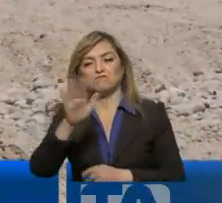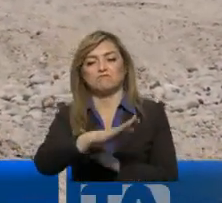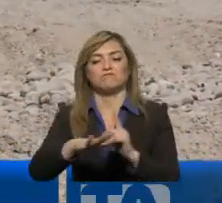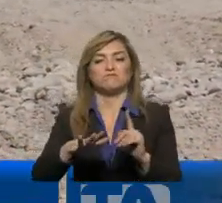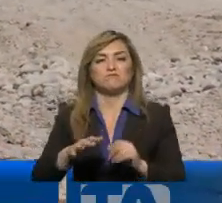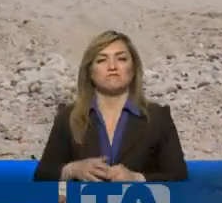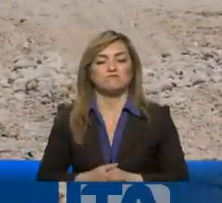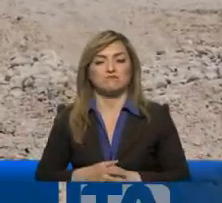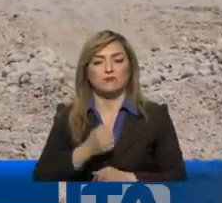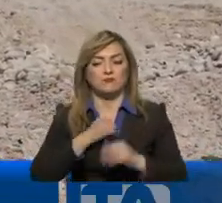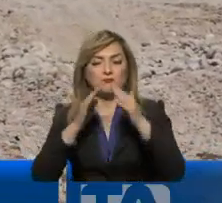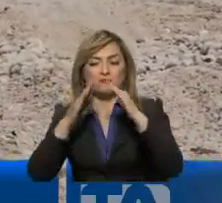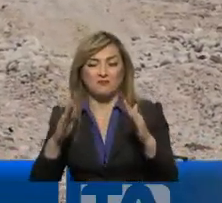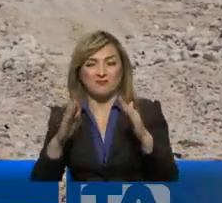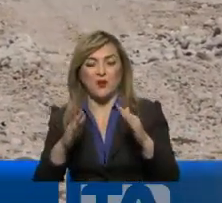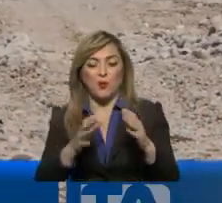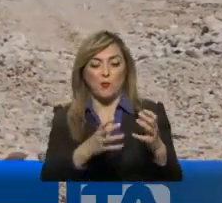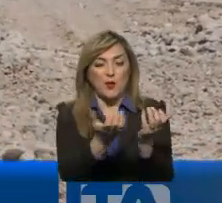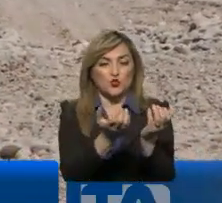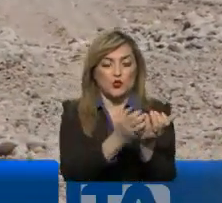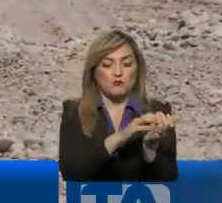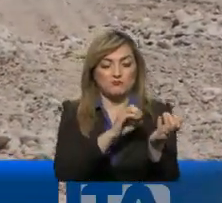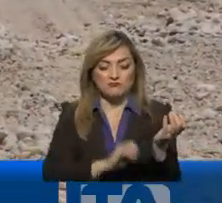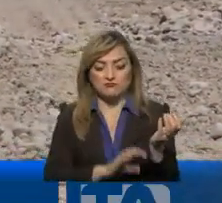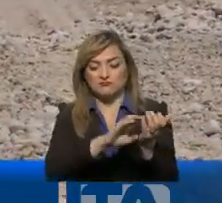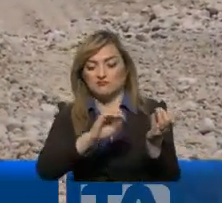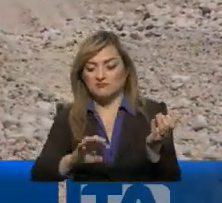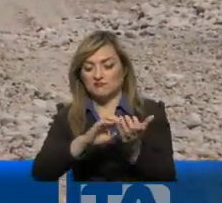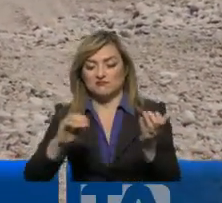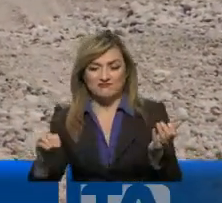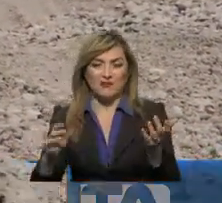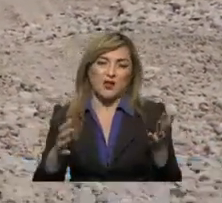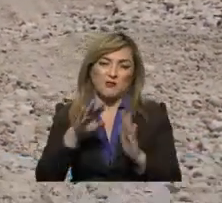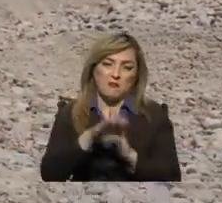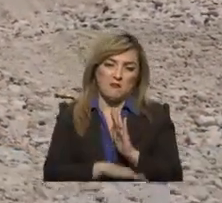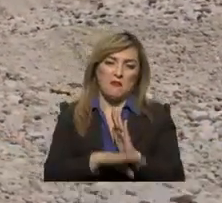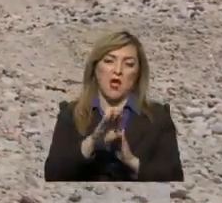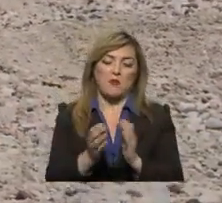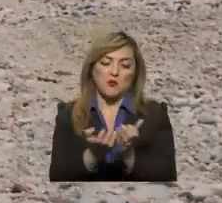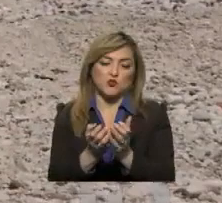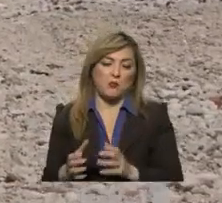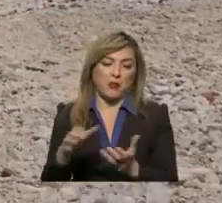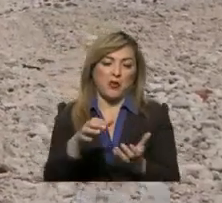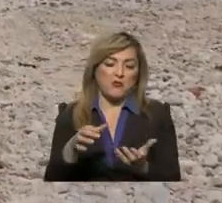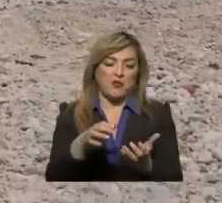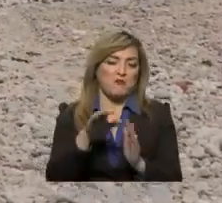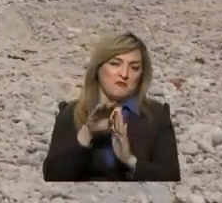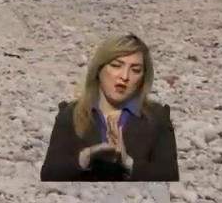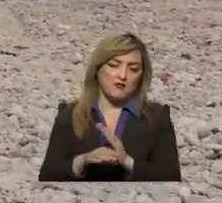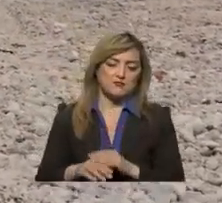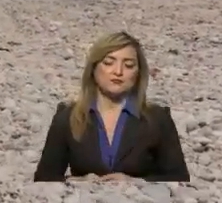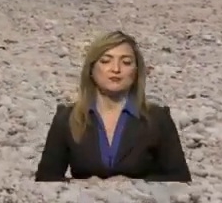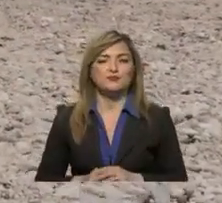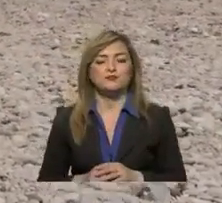ambiental, pues se pide que desde casa también colaboren para que pueda disminuir el número de toneladas de residuos que